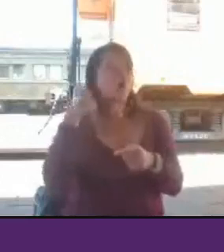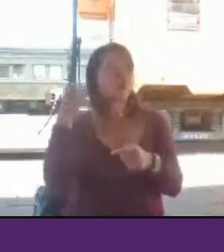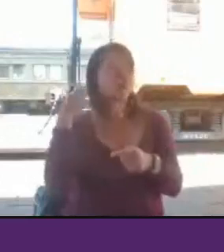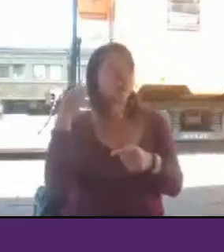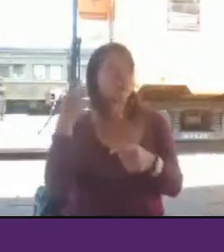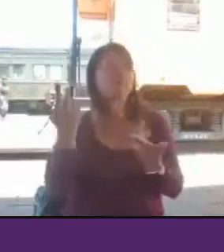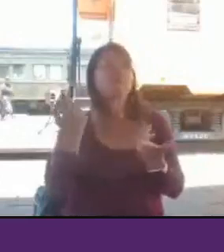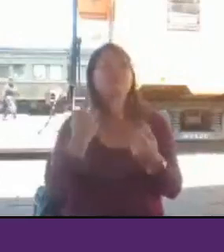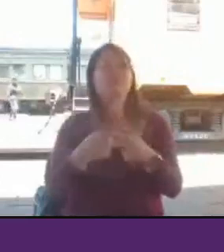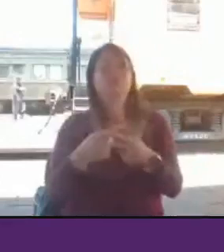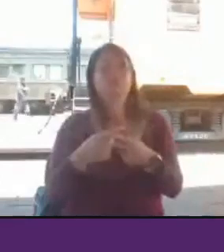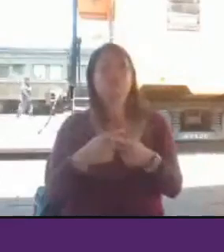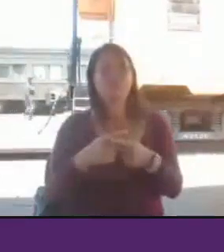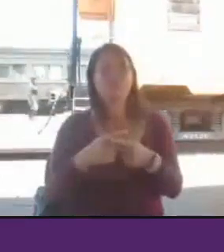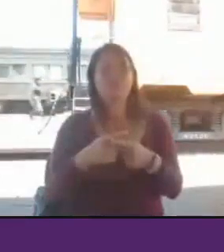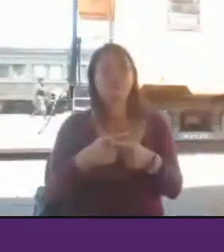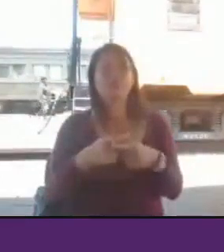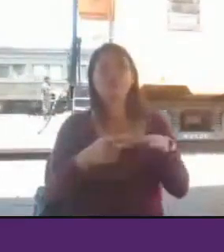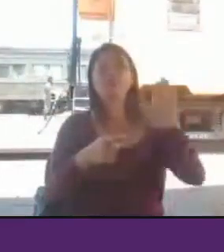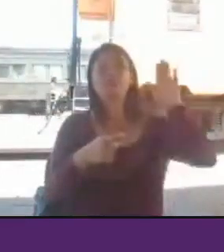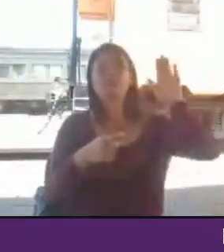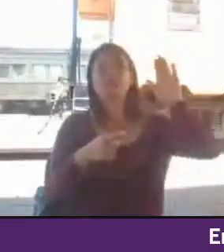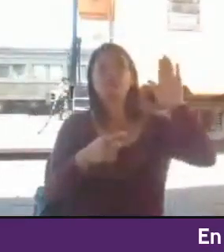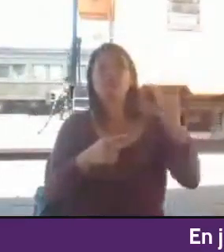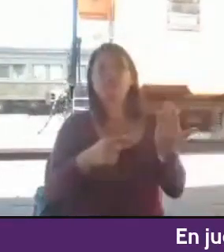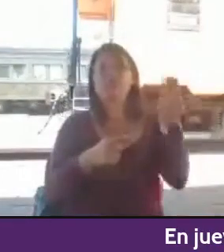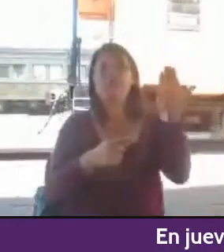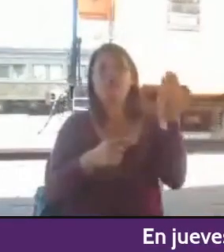los que piensan que las diurnas, águilas y halcones.